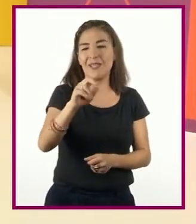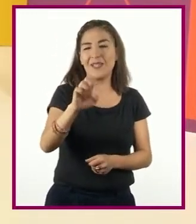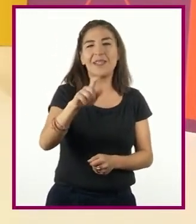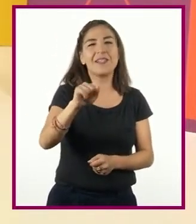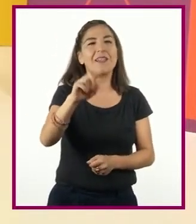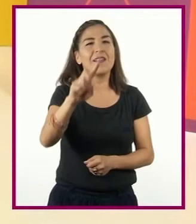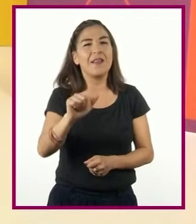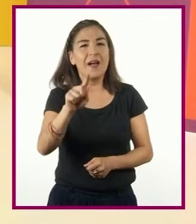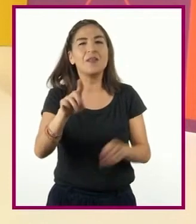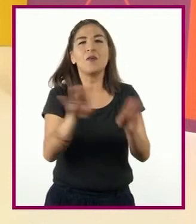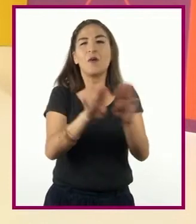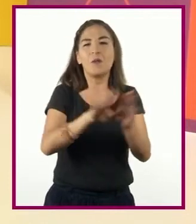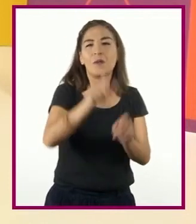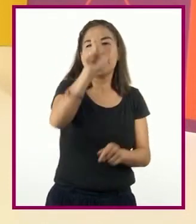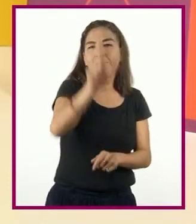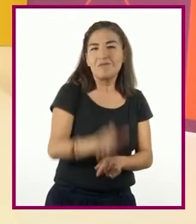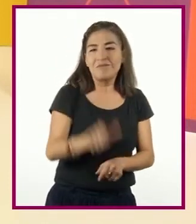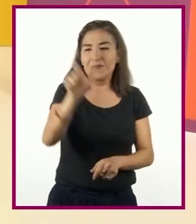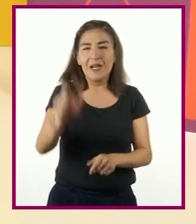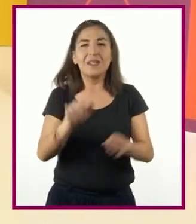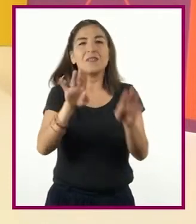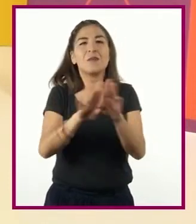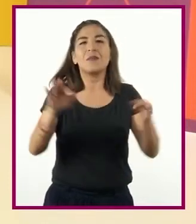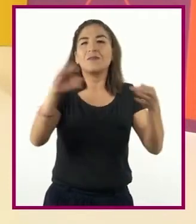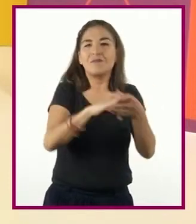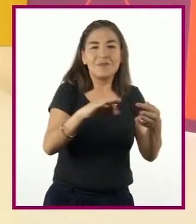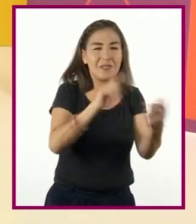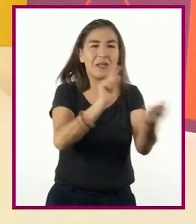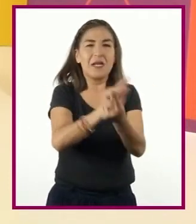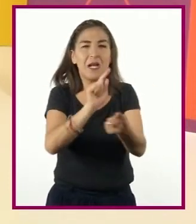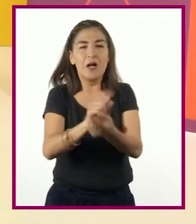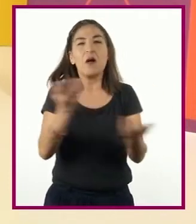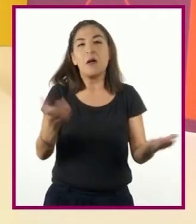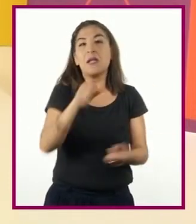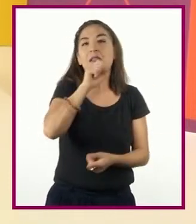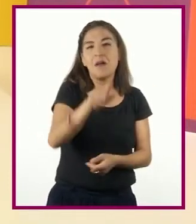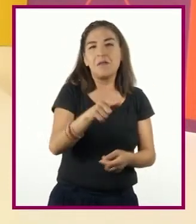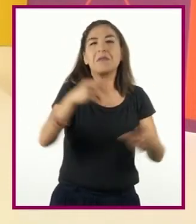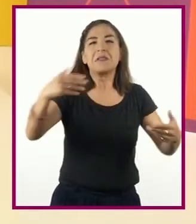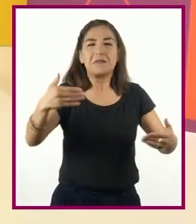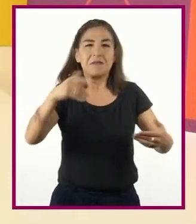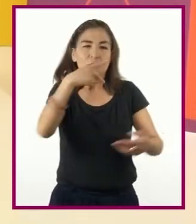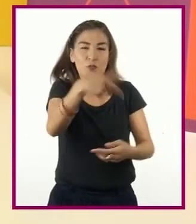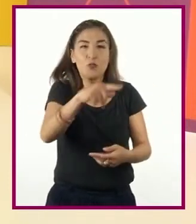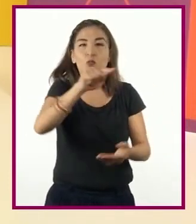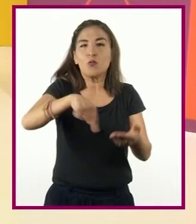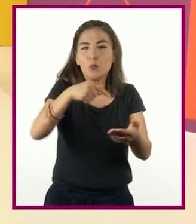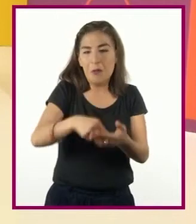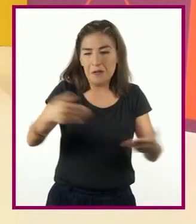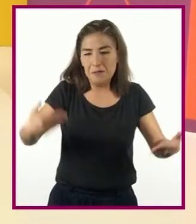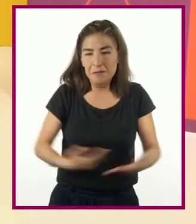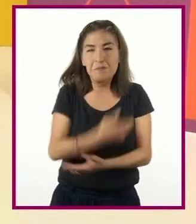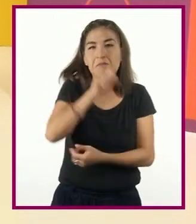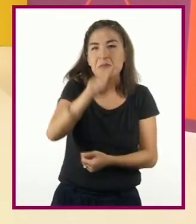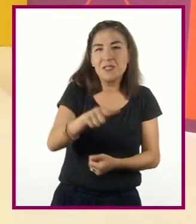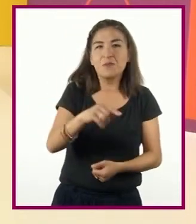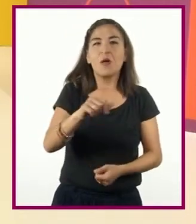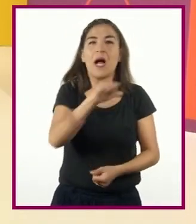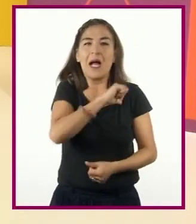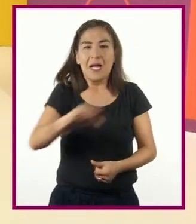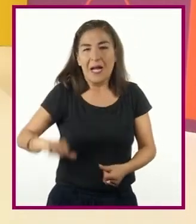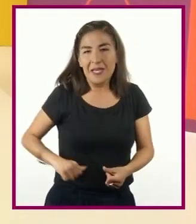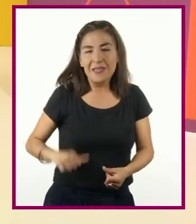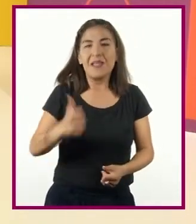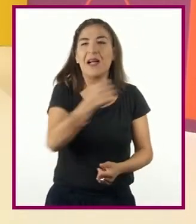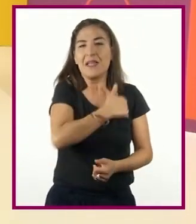por la interacción constante y cercana o simplemente por haber nacido en determinado municipio o alcaldía, estado